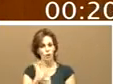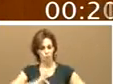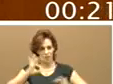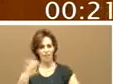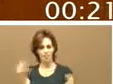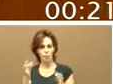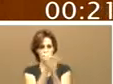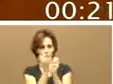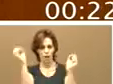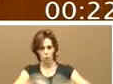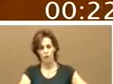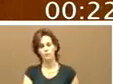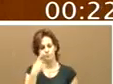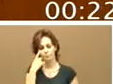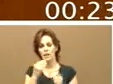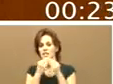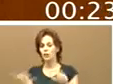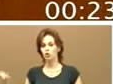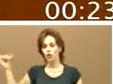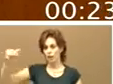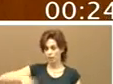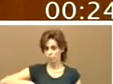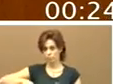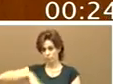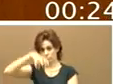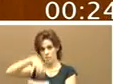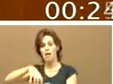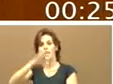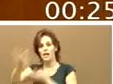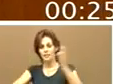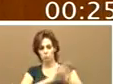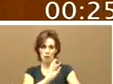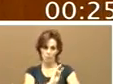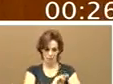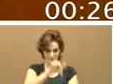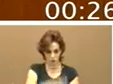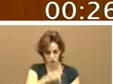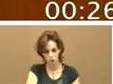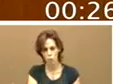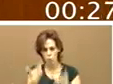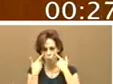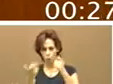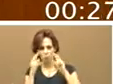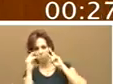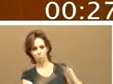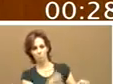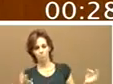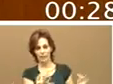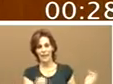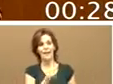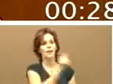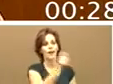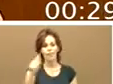Históricamente, esta Asamblea, este Parlamento ha dado muestras de que cada uno puede